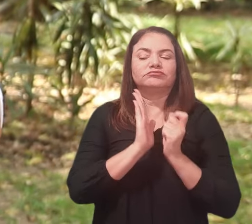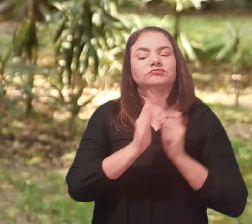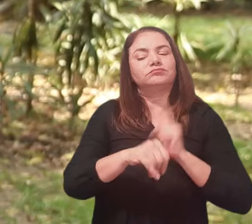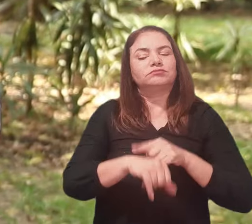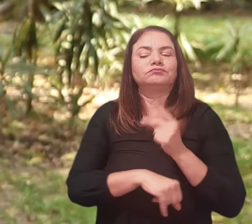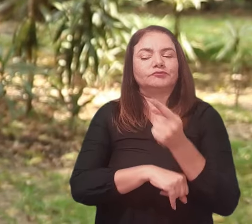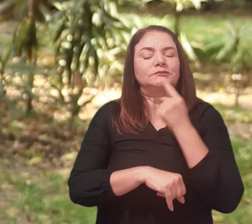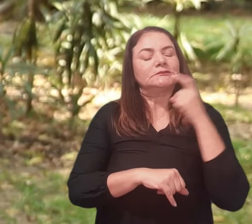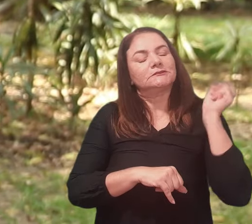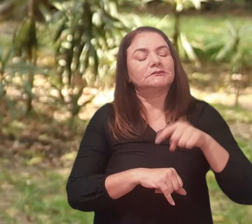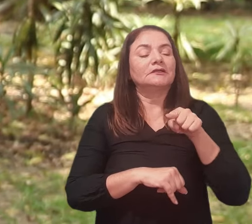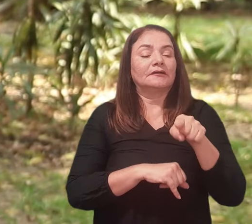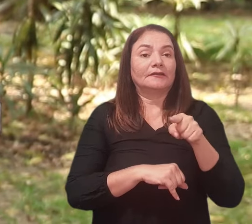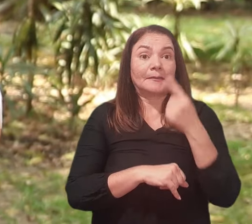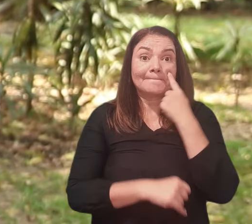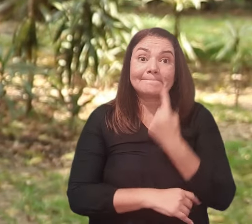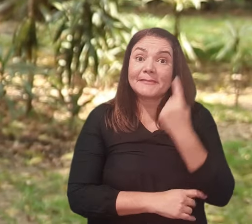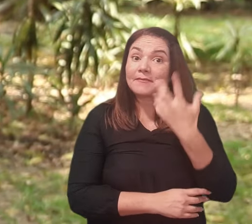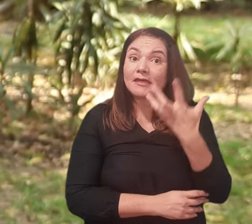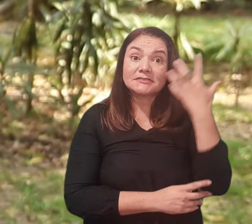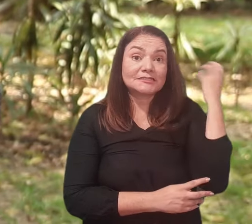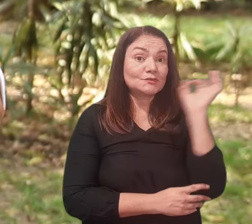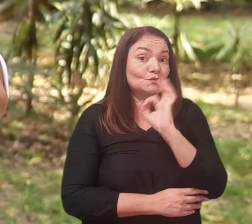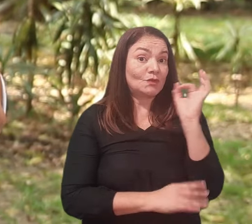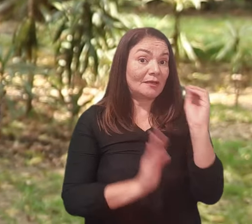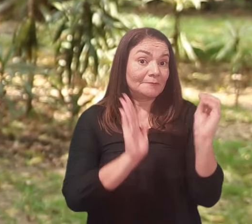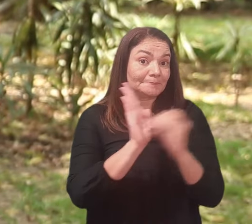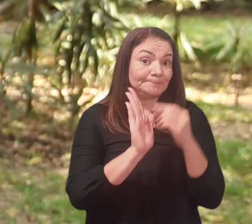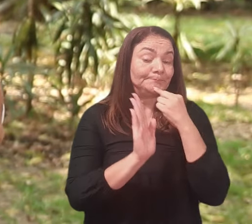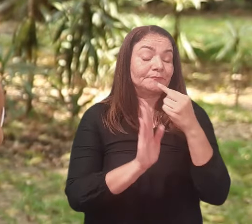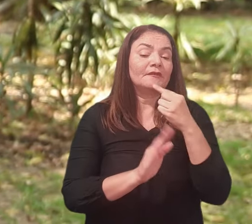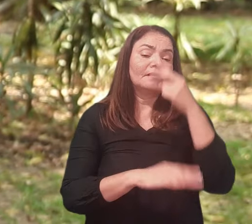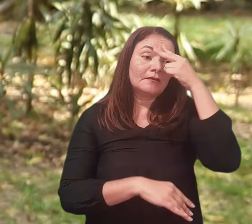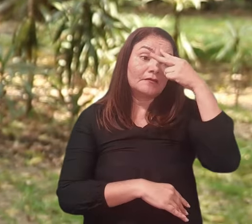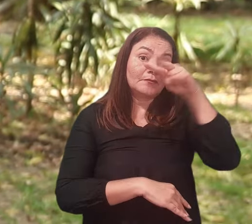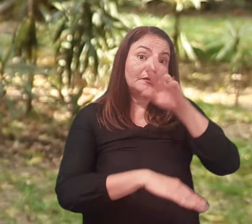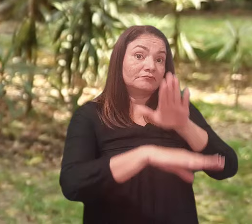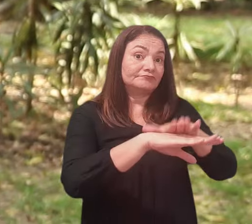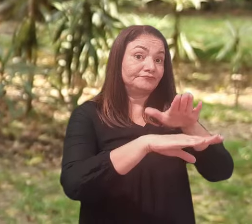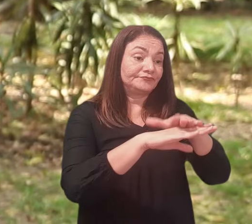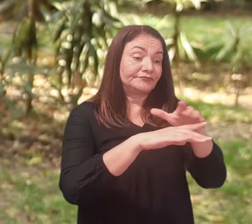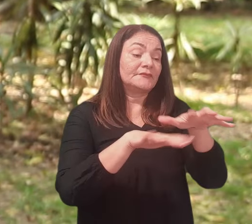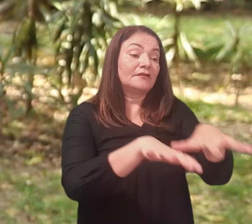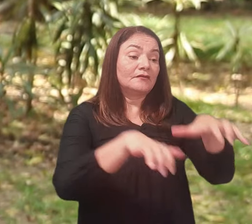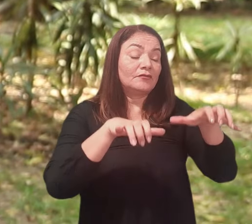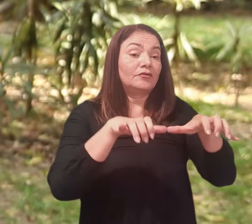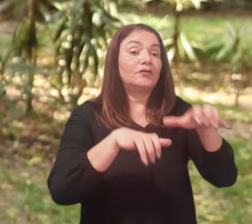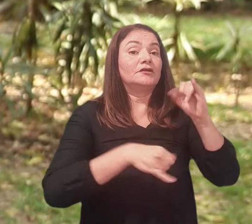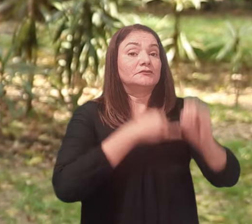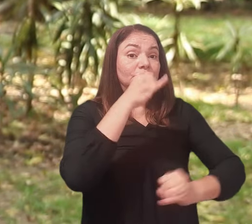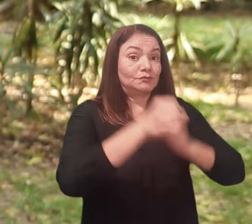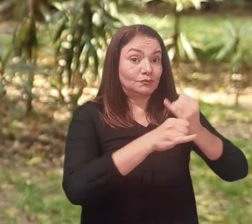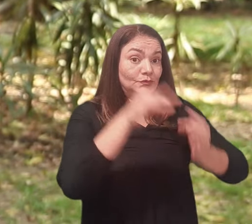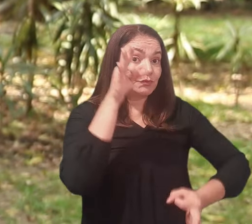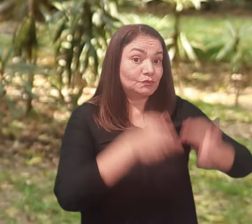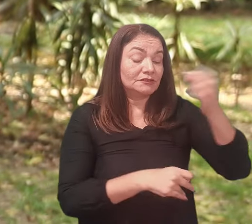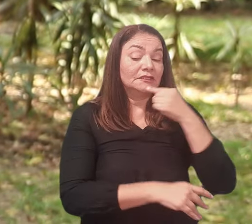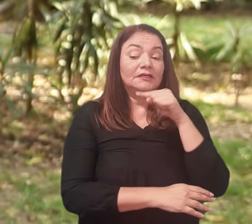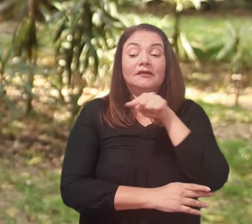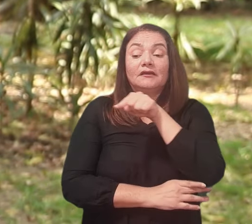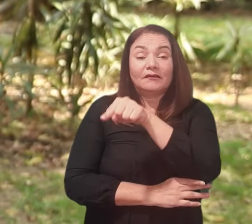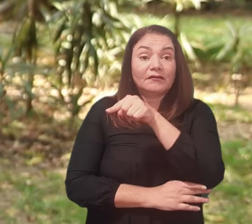México también se solicitan unas medidas provisionales y particularmente algo que es in audito y que es sin precedentes México le ha solicitado a la Corte